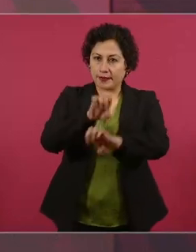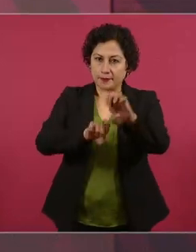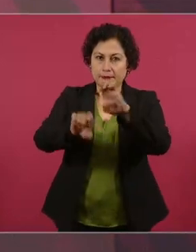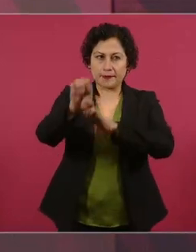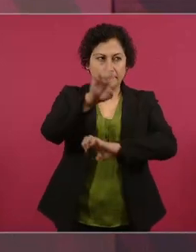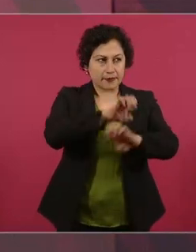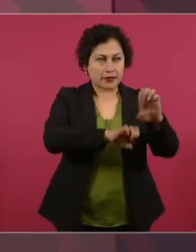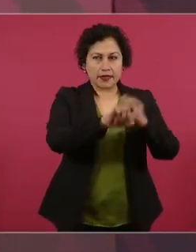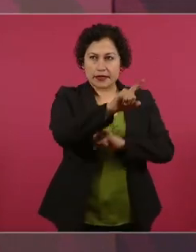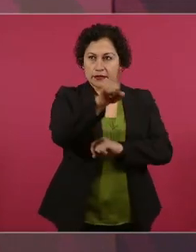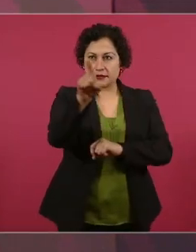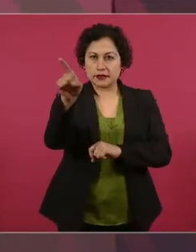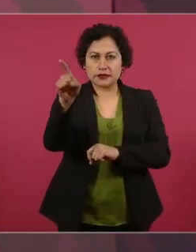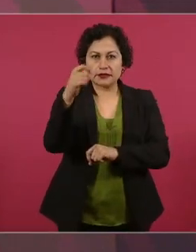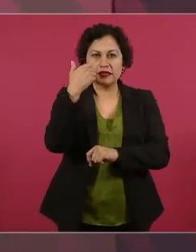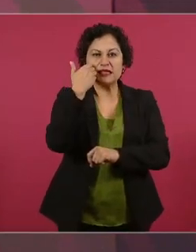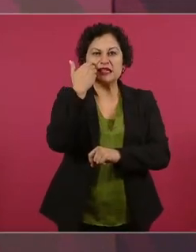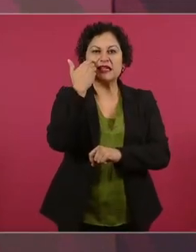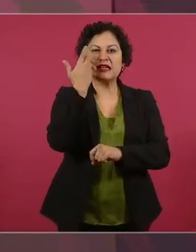dominar